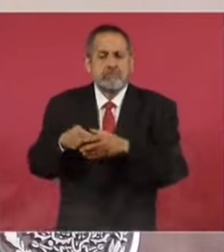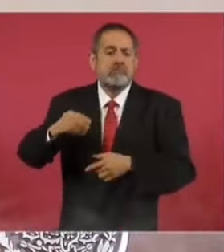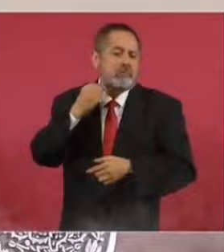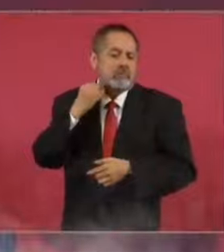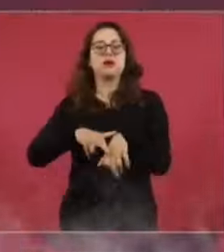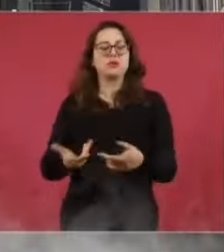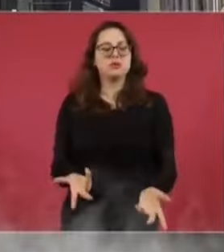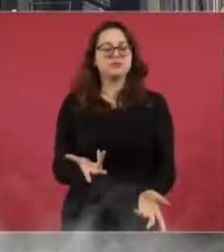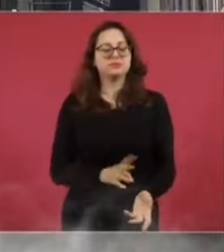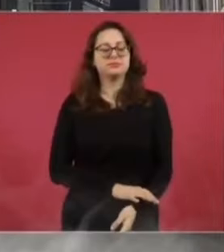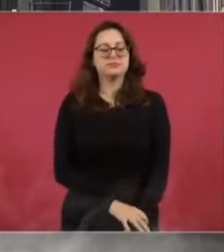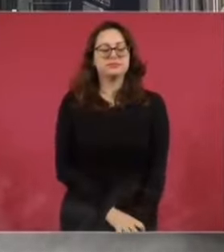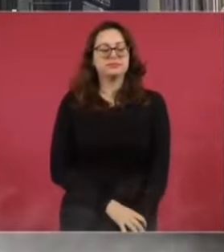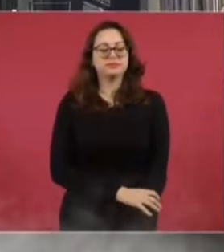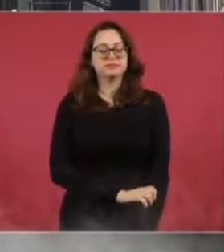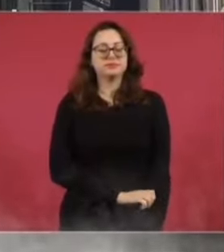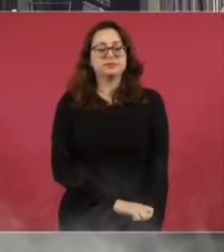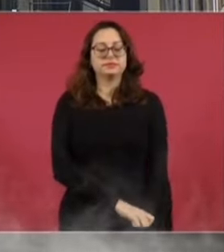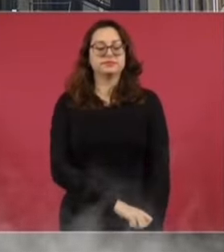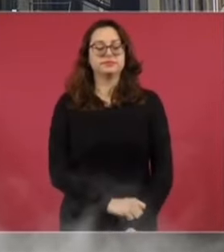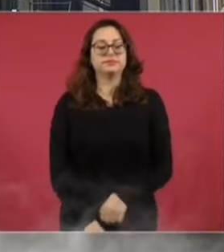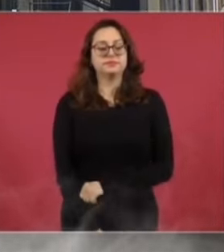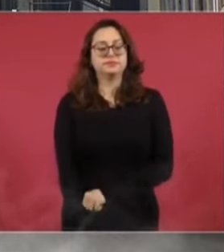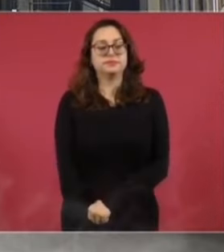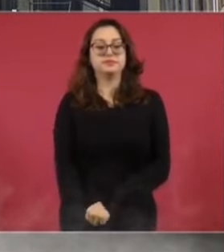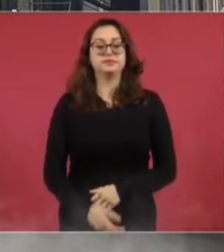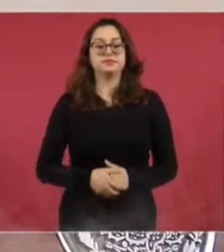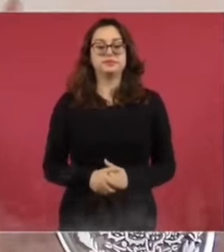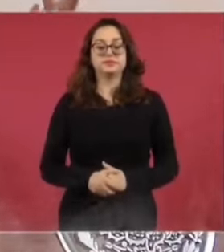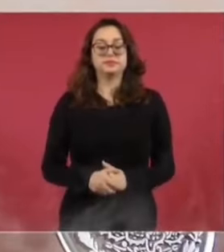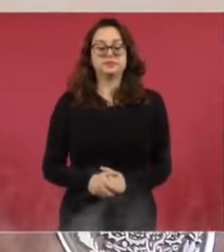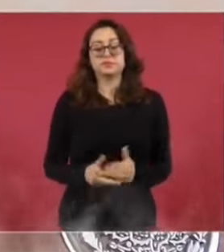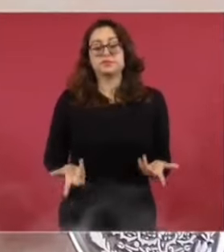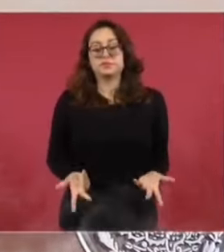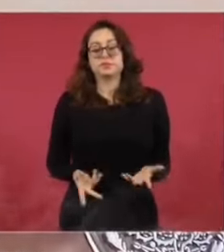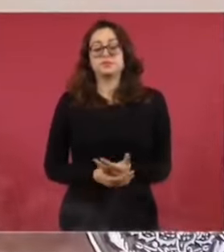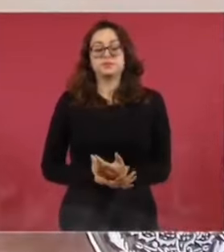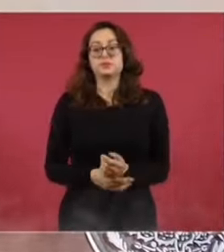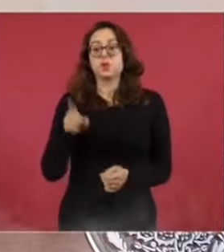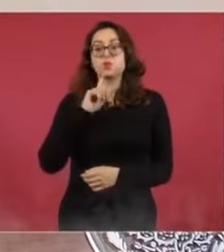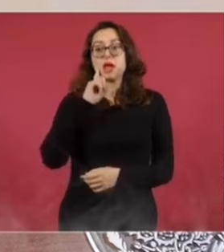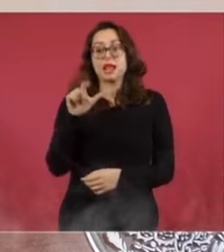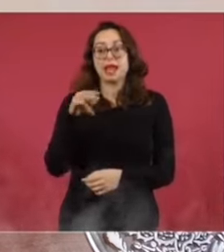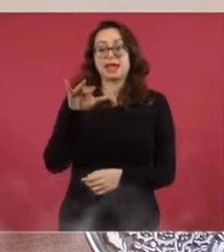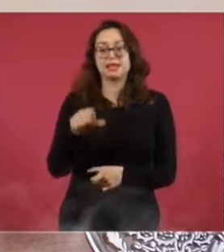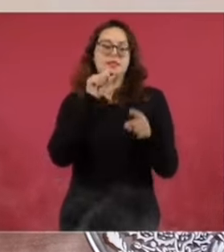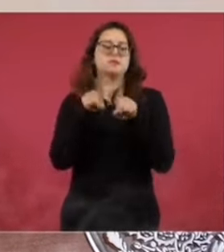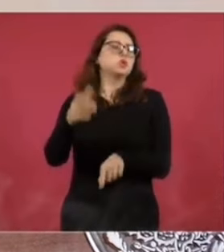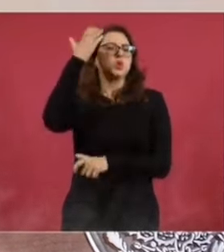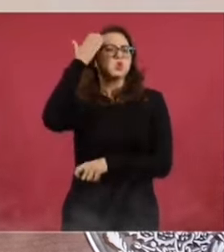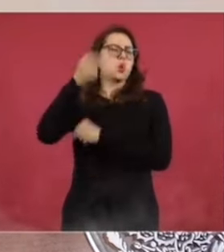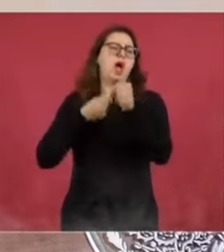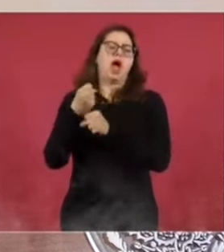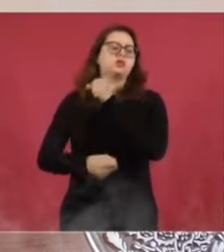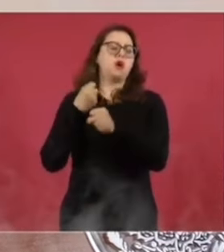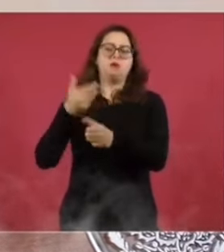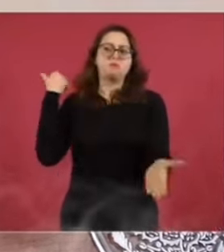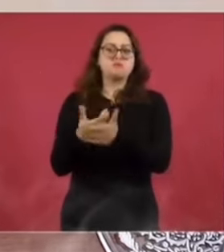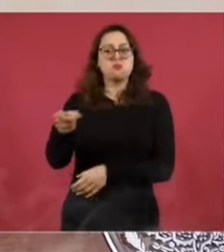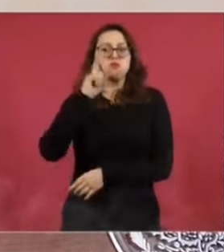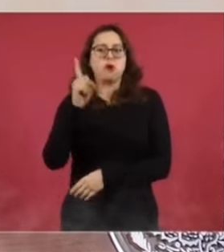abogados democráticos. Y en el caso de Lenia, pues también, o sea, desde hace años